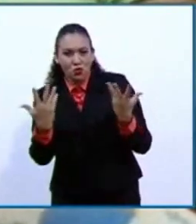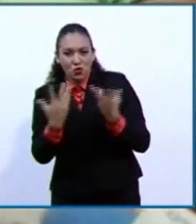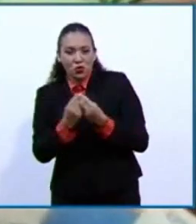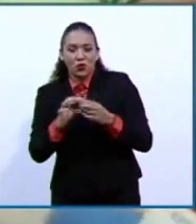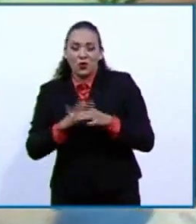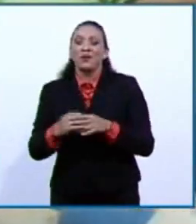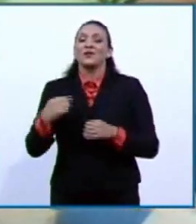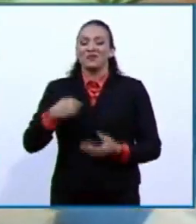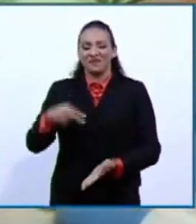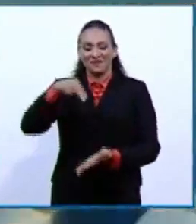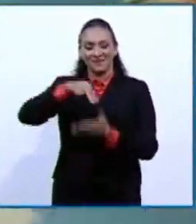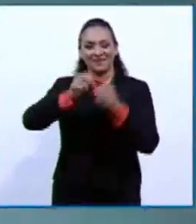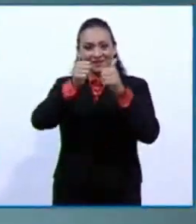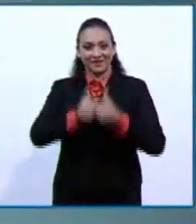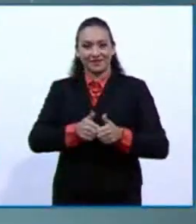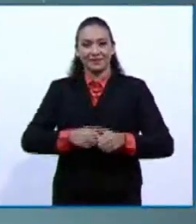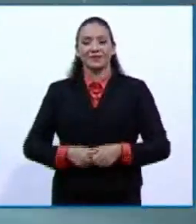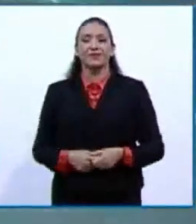eso estoy aquí.